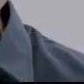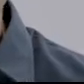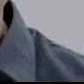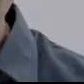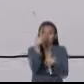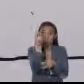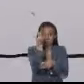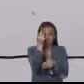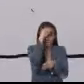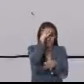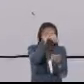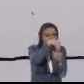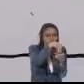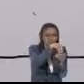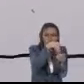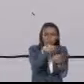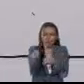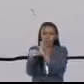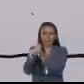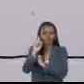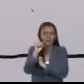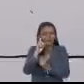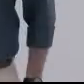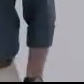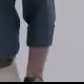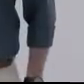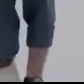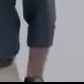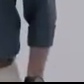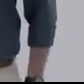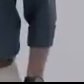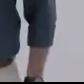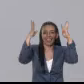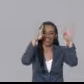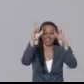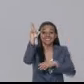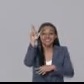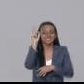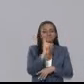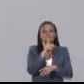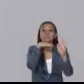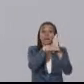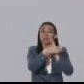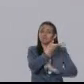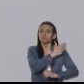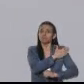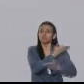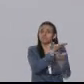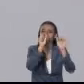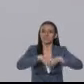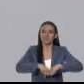Así de absurdo es que te digan que dejes tu dinero en el chanchito y no en el banco. La gente inventa cada cosa. No les creas. Los bancos